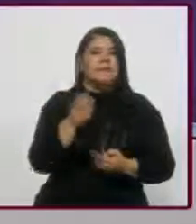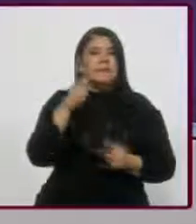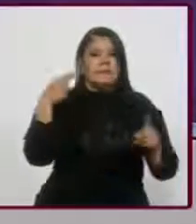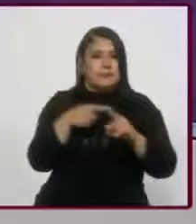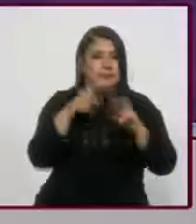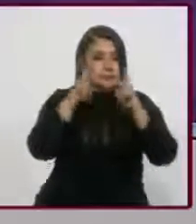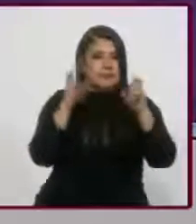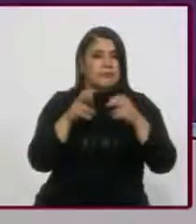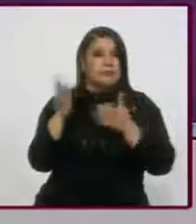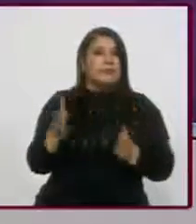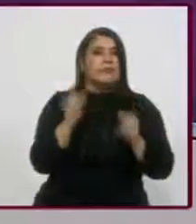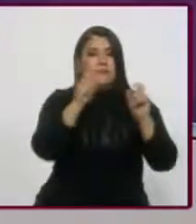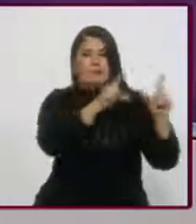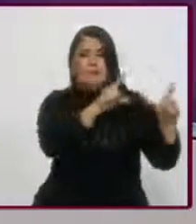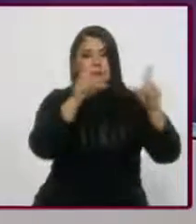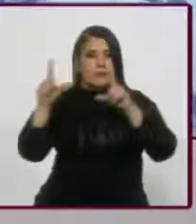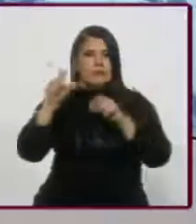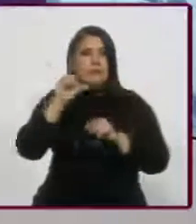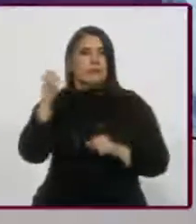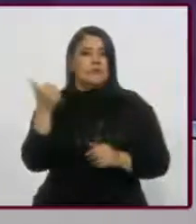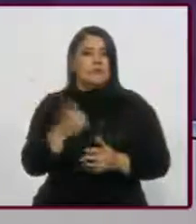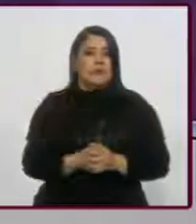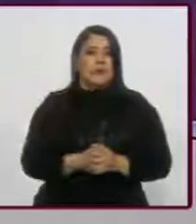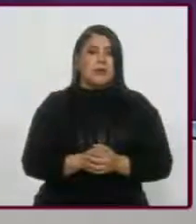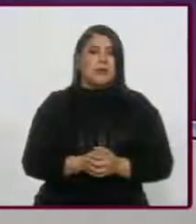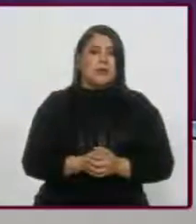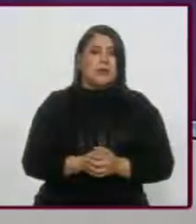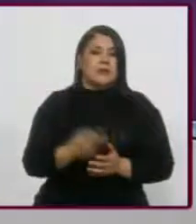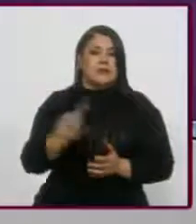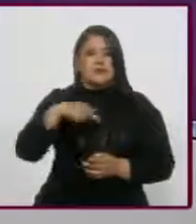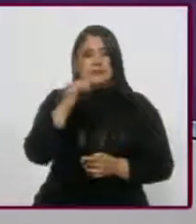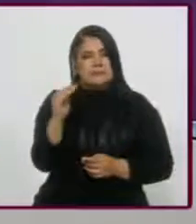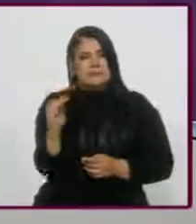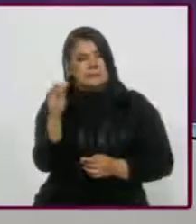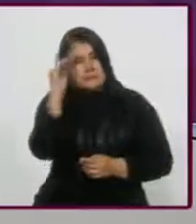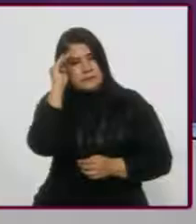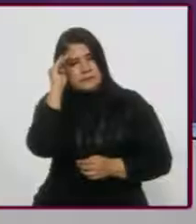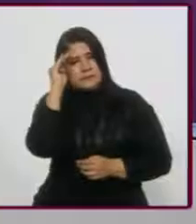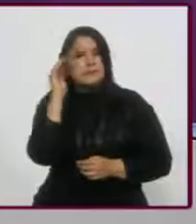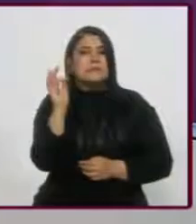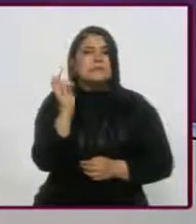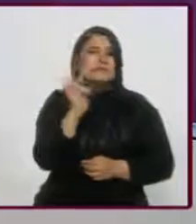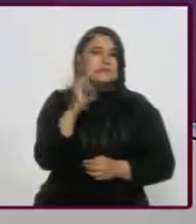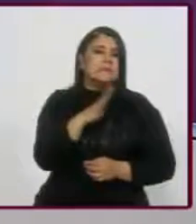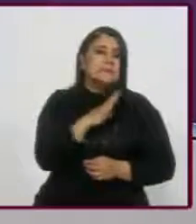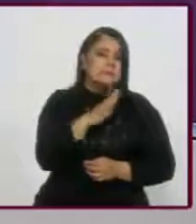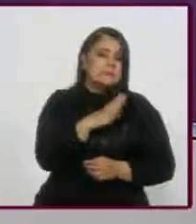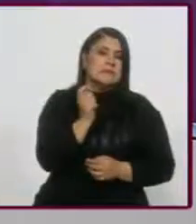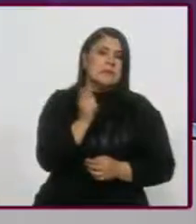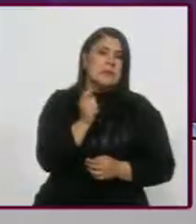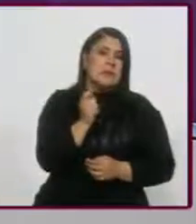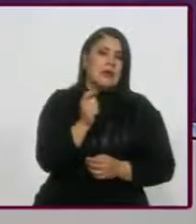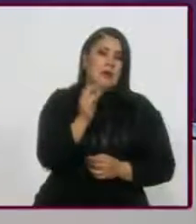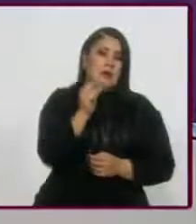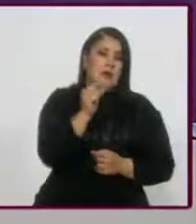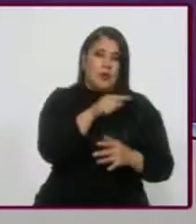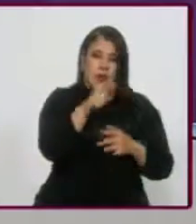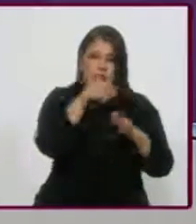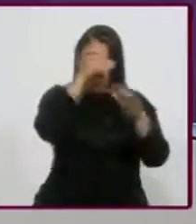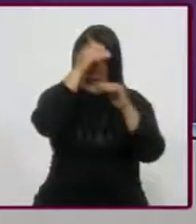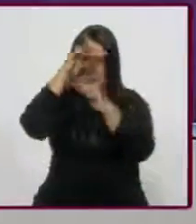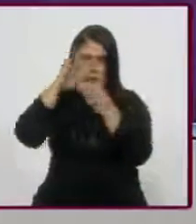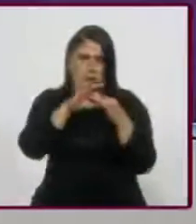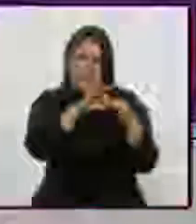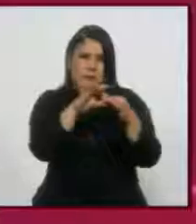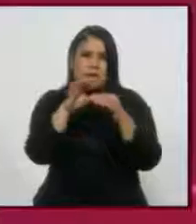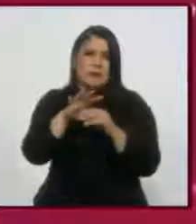tema. Siguiente gráfico, pasamos a analizar si habría alguna diferencia en estos consensos entre